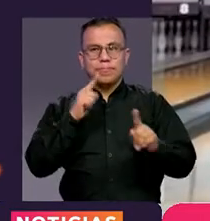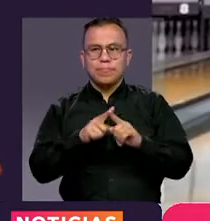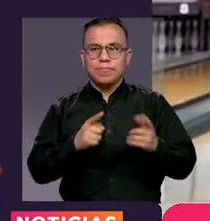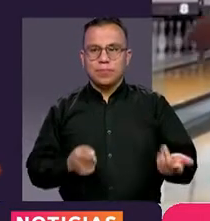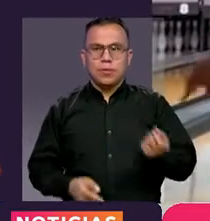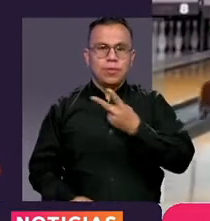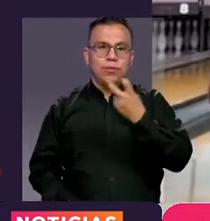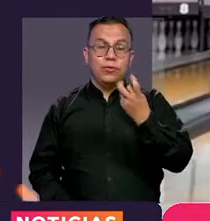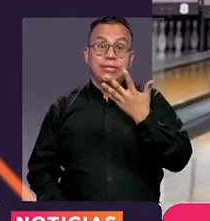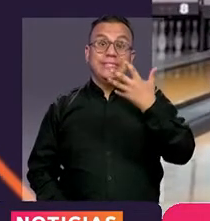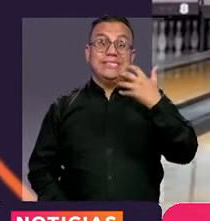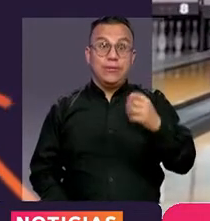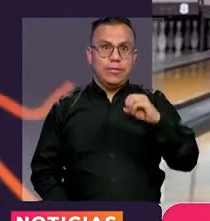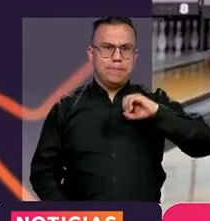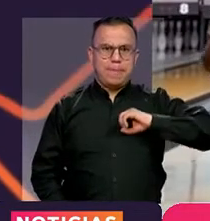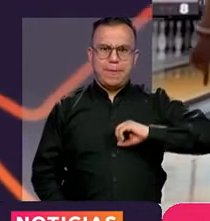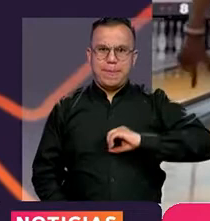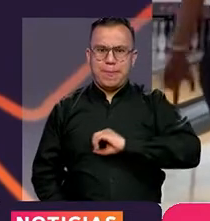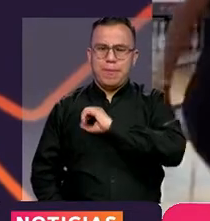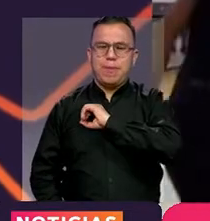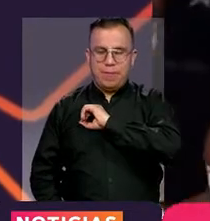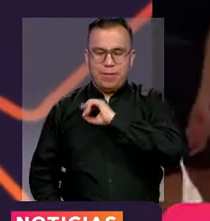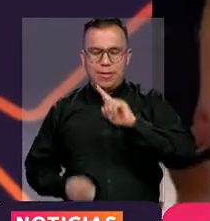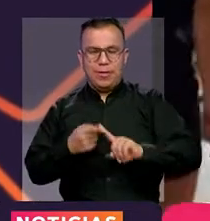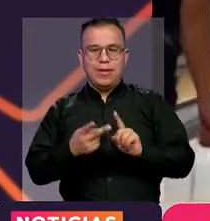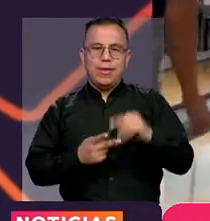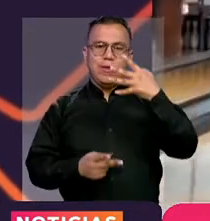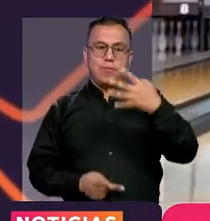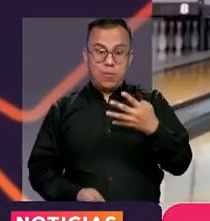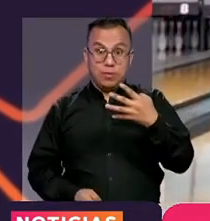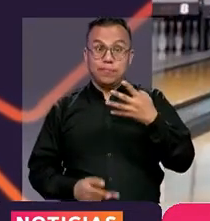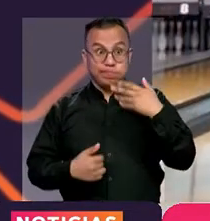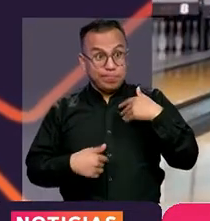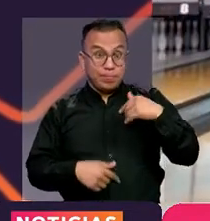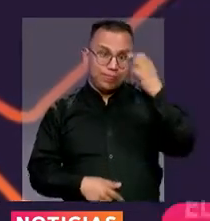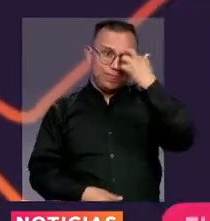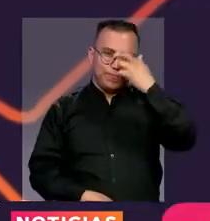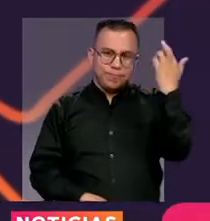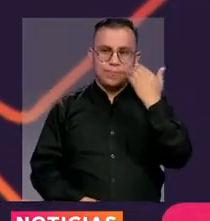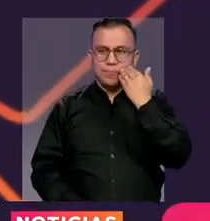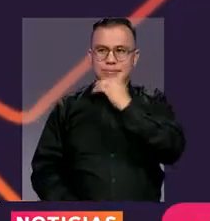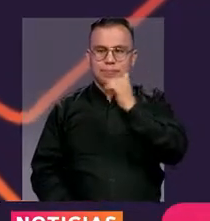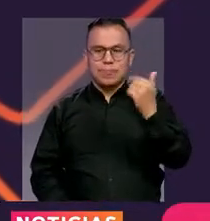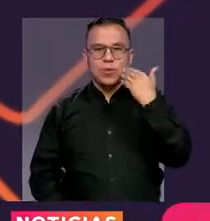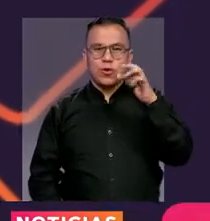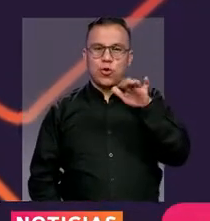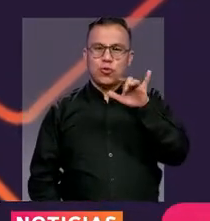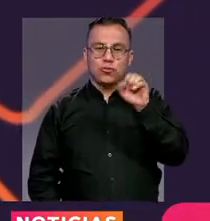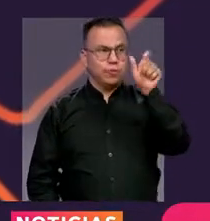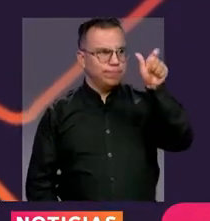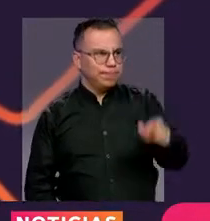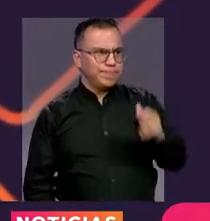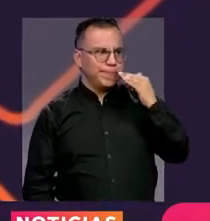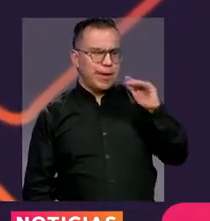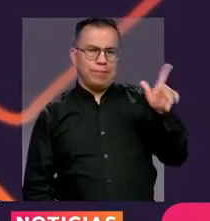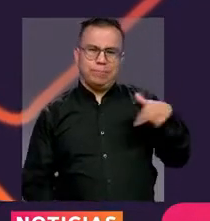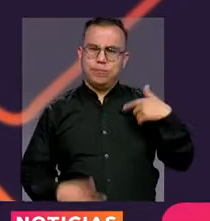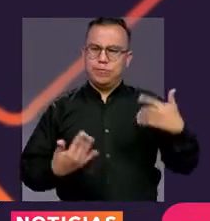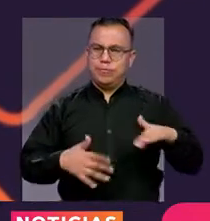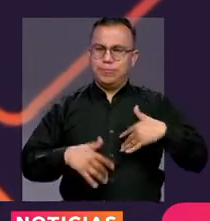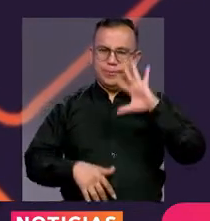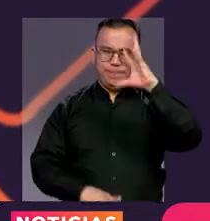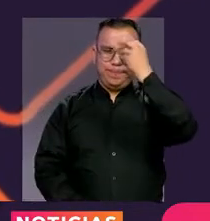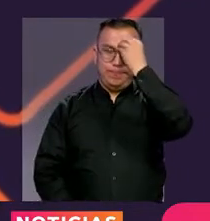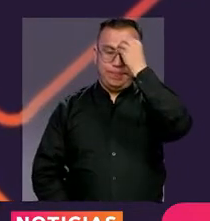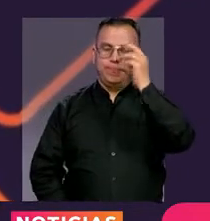más de 250 medallas en su palmarés y 4 títulos en el circuito profesional femenino, Rocío es una de las mayores referentes dentro de la